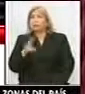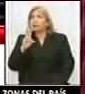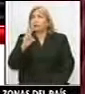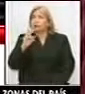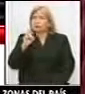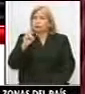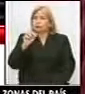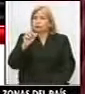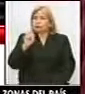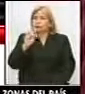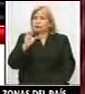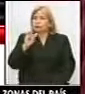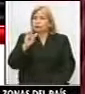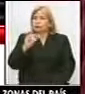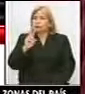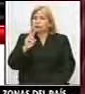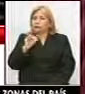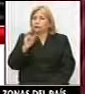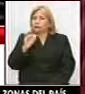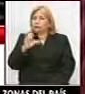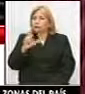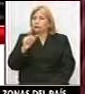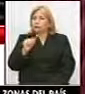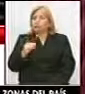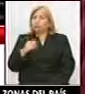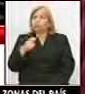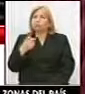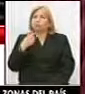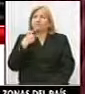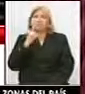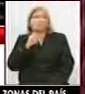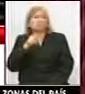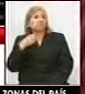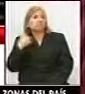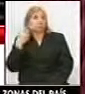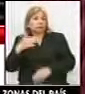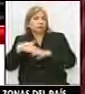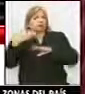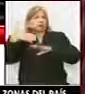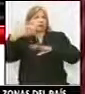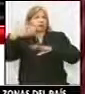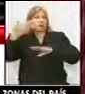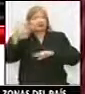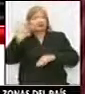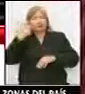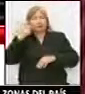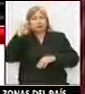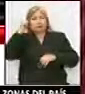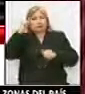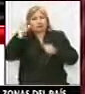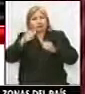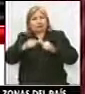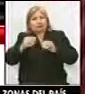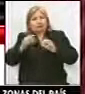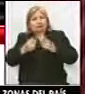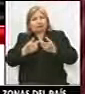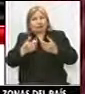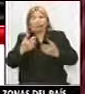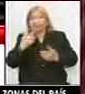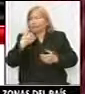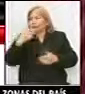Alvarado? Nancy Vilela la conocí años después, presidenta, muchos años después, no recuerdo por quién, pero